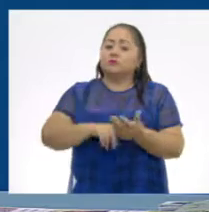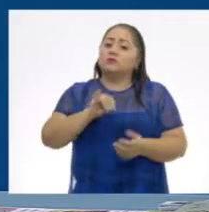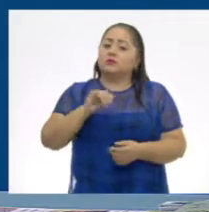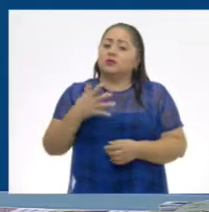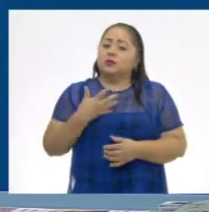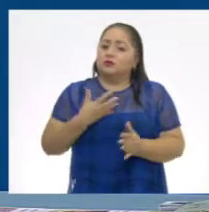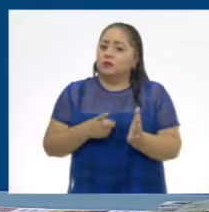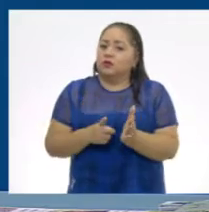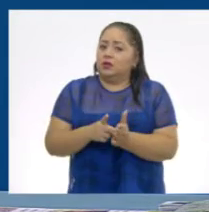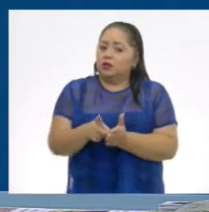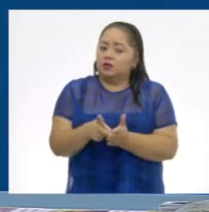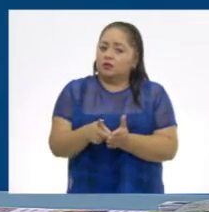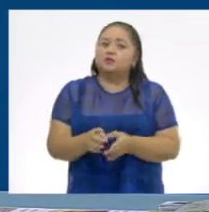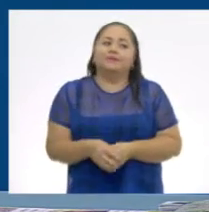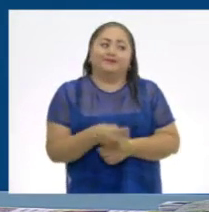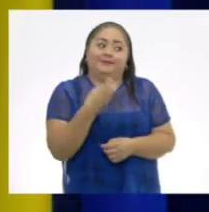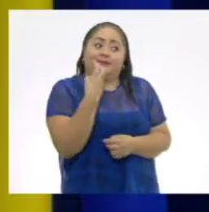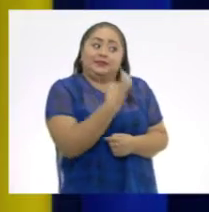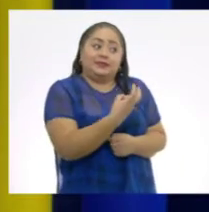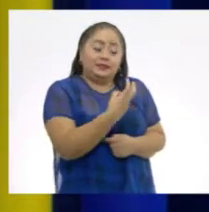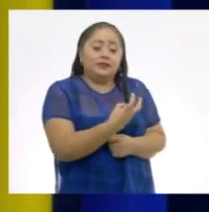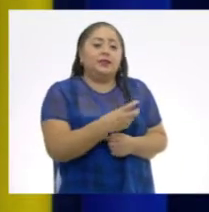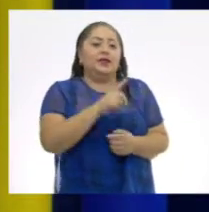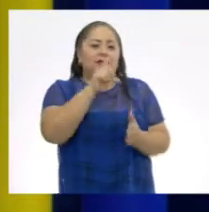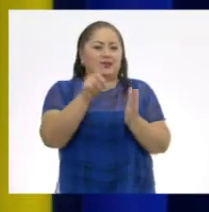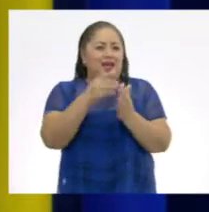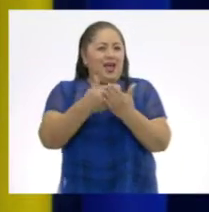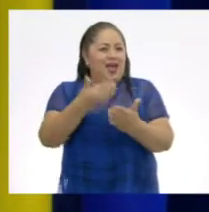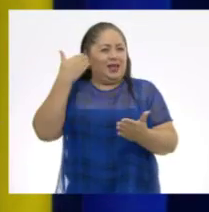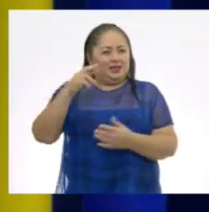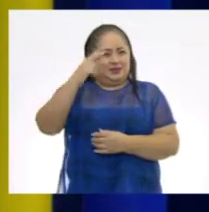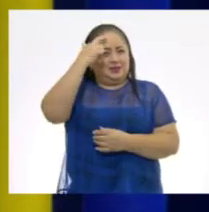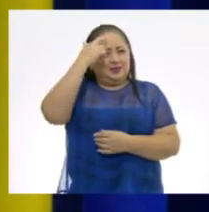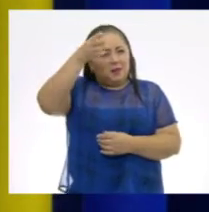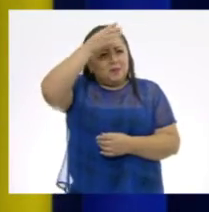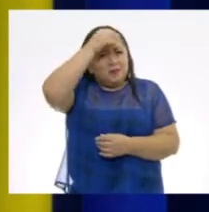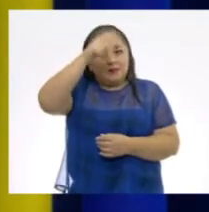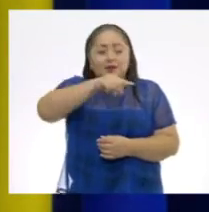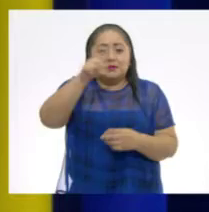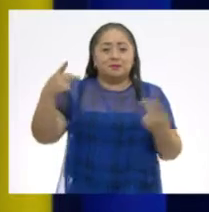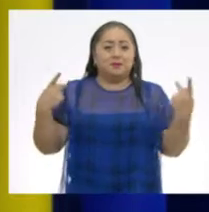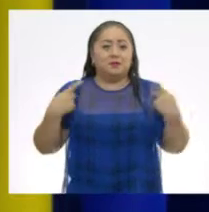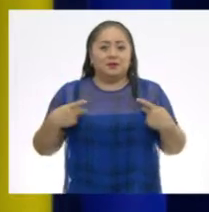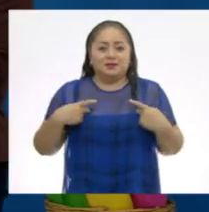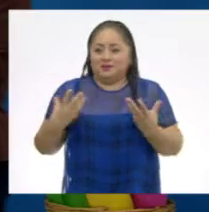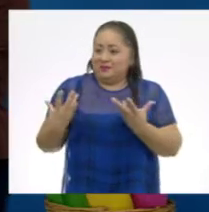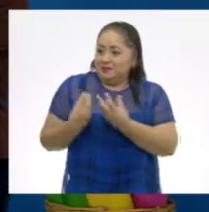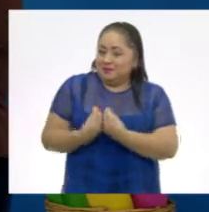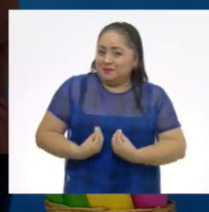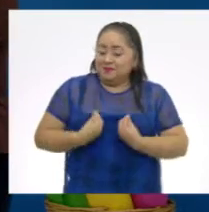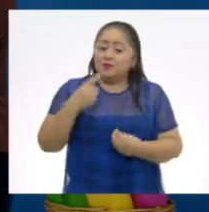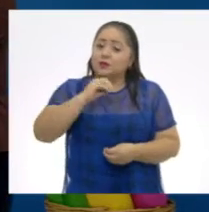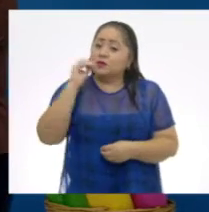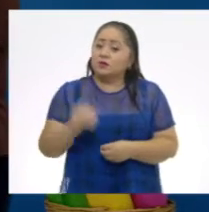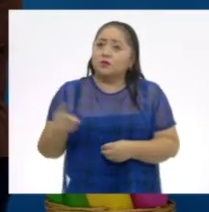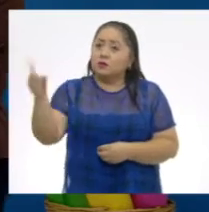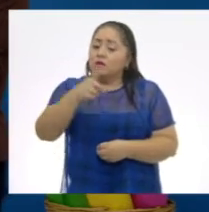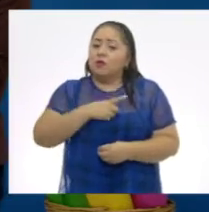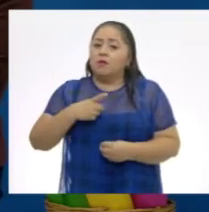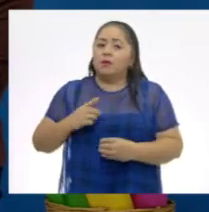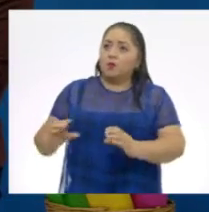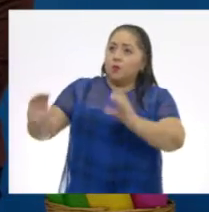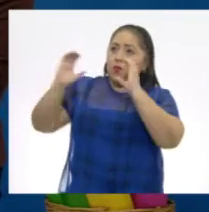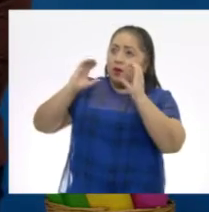nuestros derechos. Así es. En la lección pasada aprendimos que las personas con que vivimos están obligados a cuidarnos